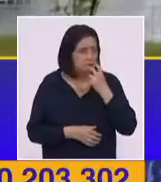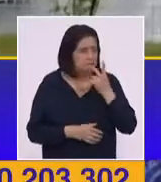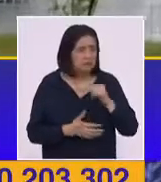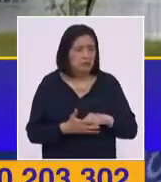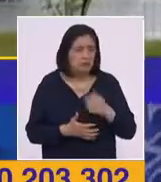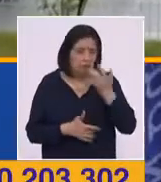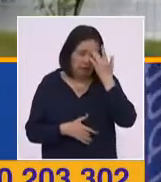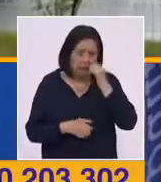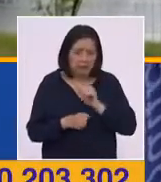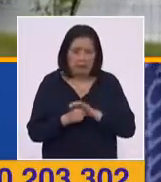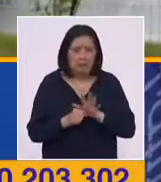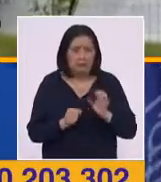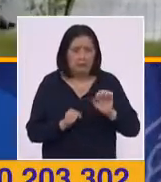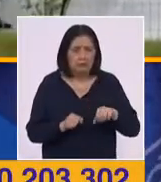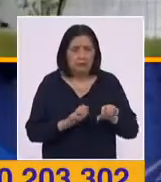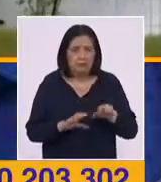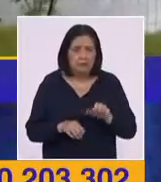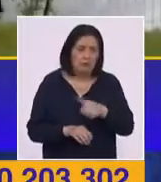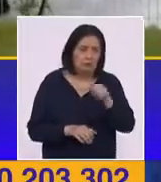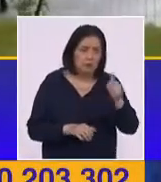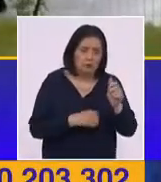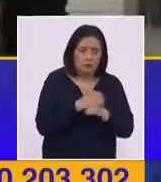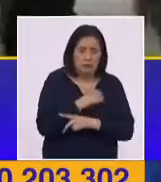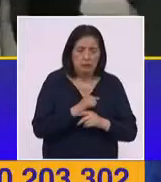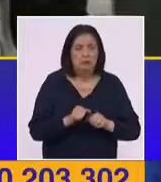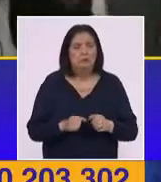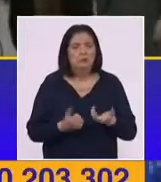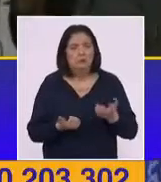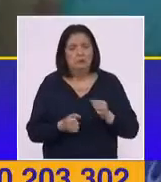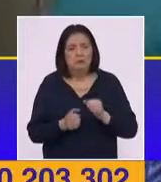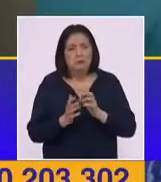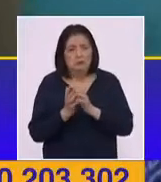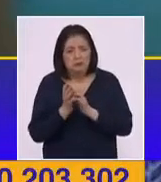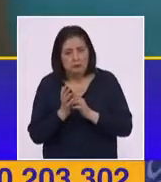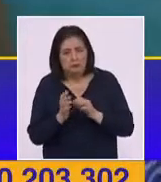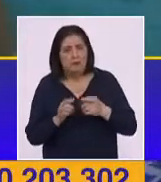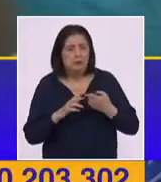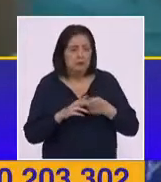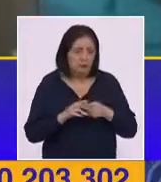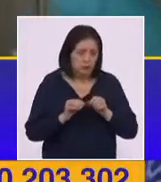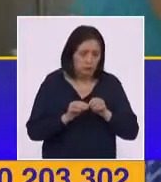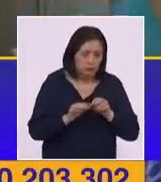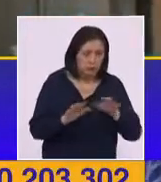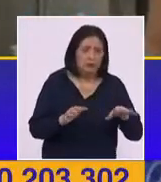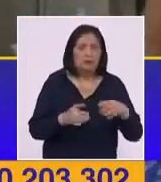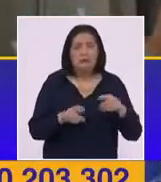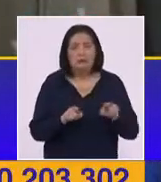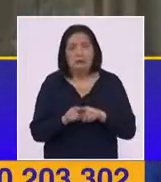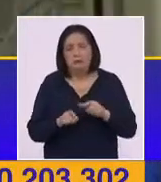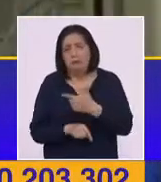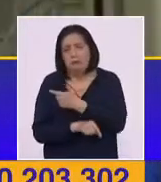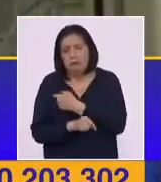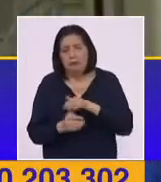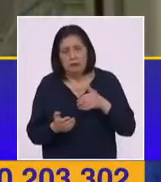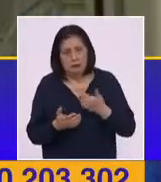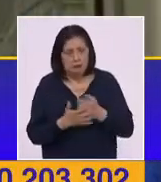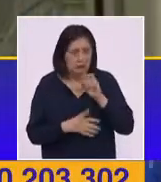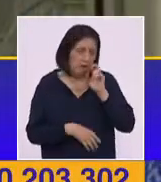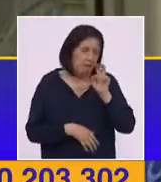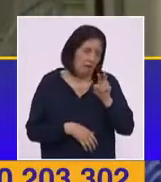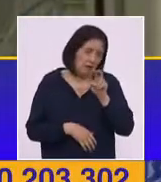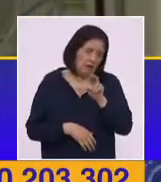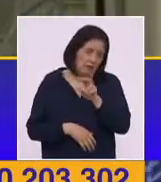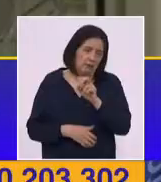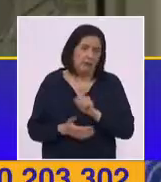en la pandemia. Se hace en otros países donde el virus arrancó, donde también la vacuna llegó antes. Se ve situaciones